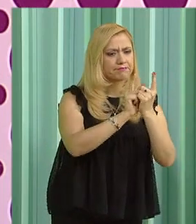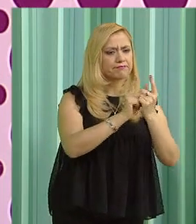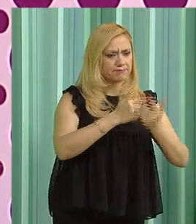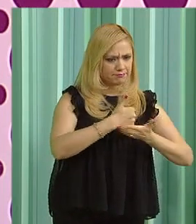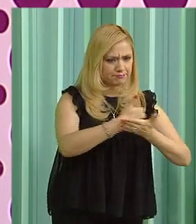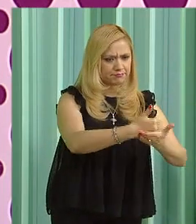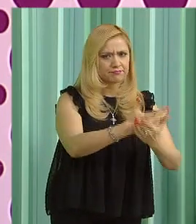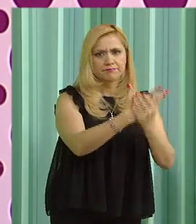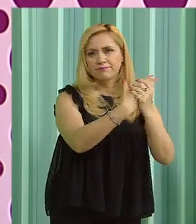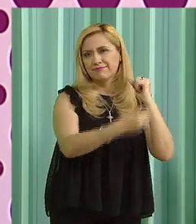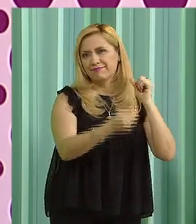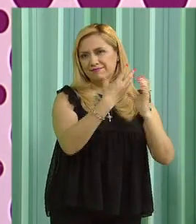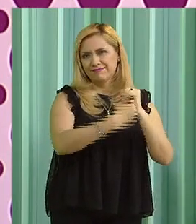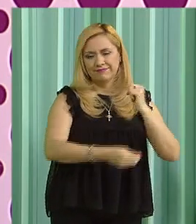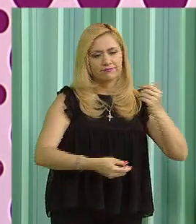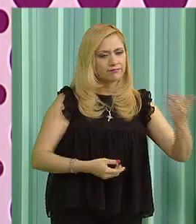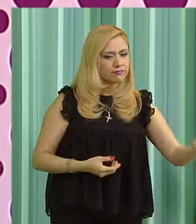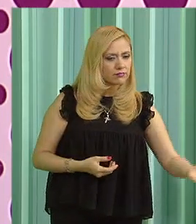refugiados,